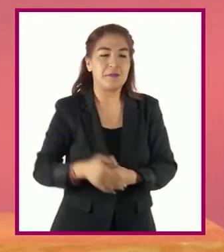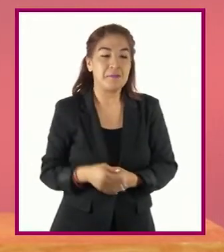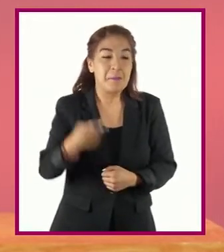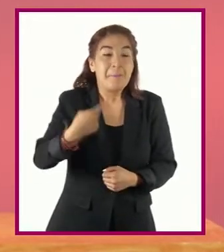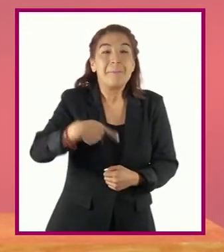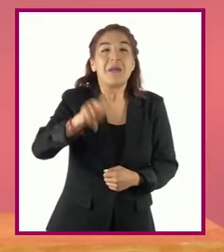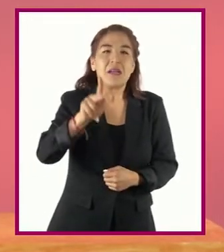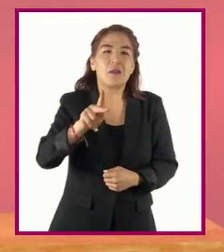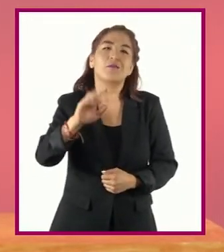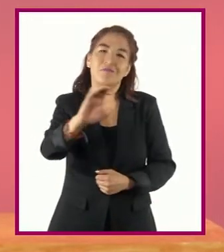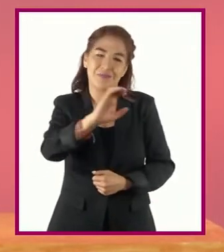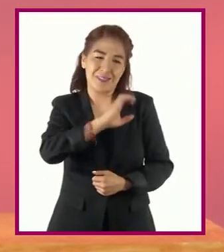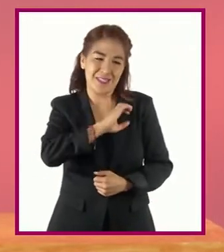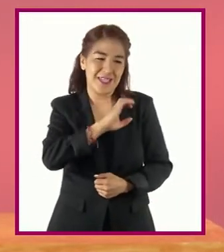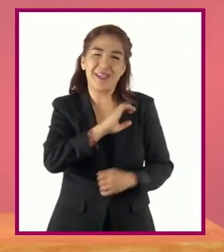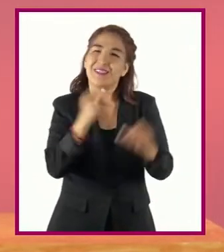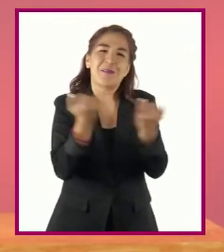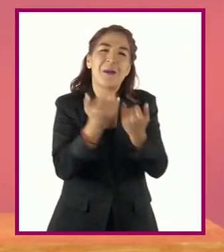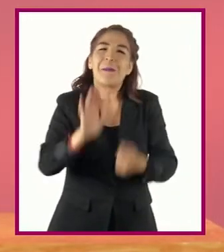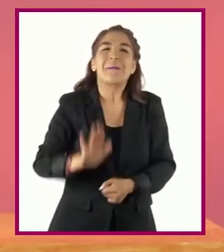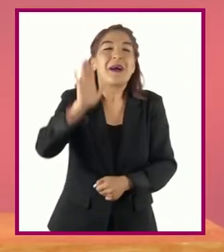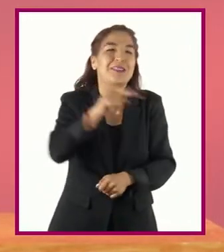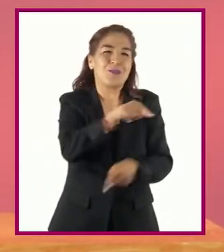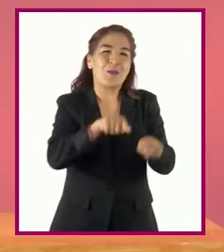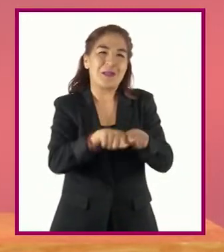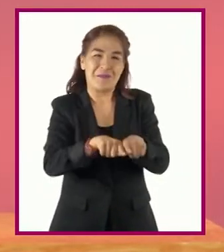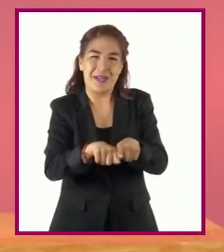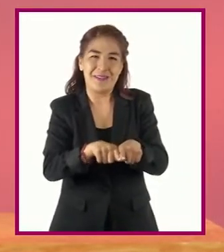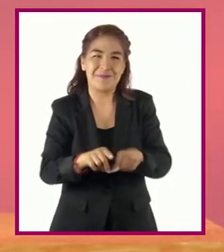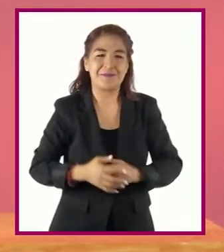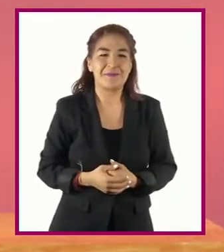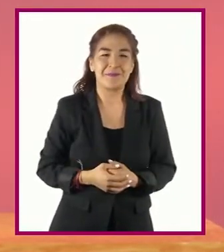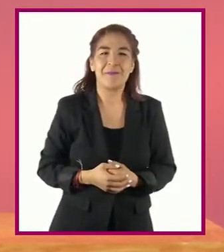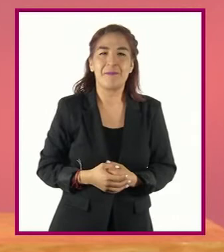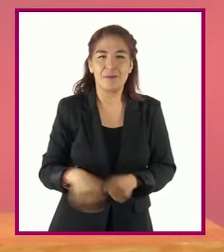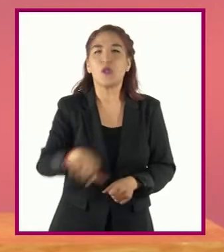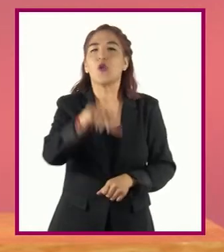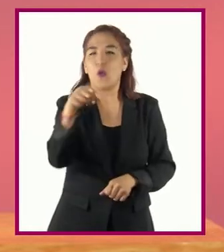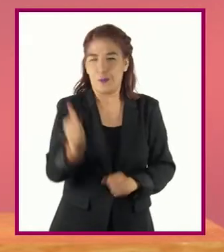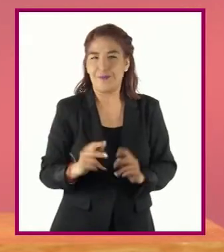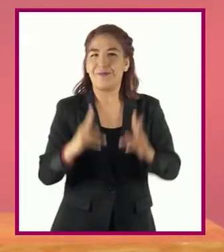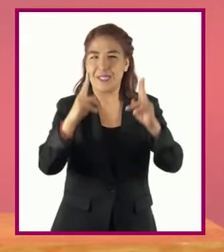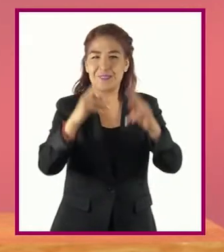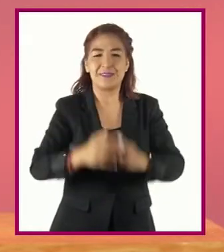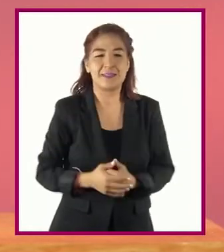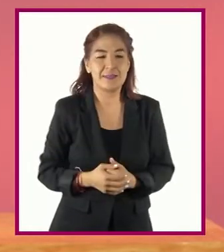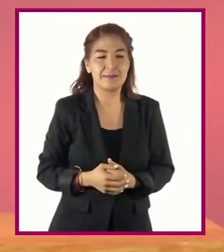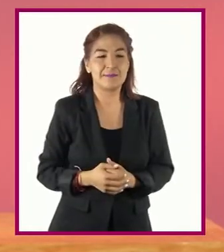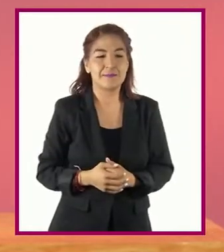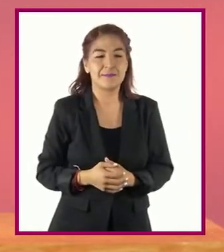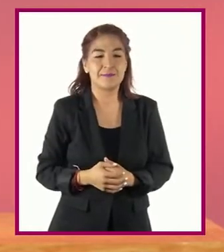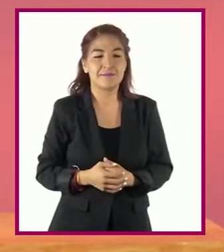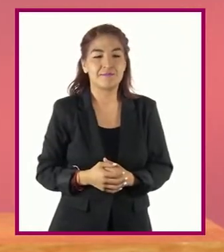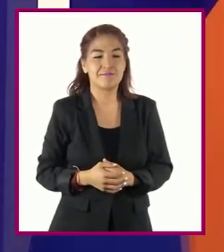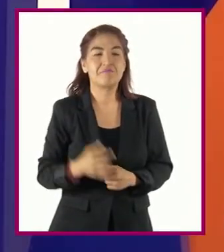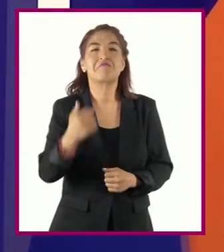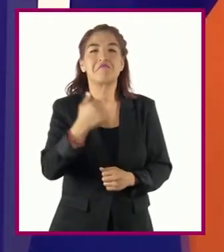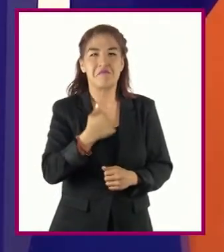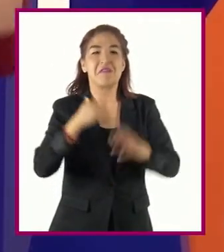lo aprecia como si lo fuera. Bien, veamos otra frase. Alcancé lo que